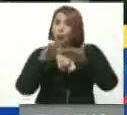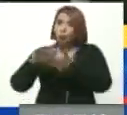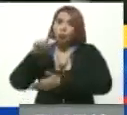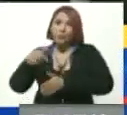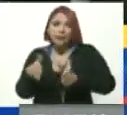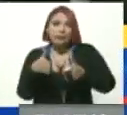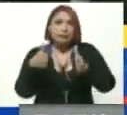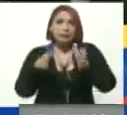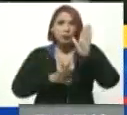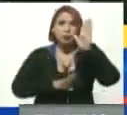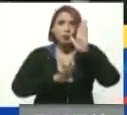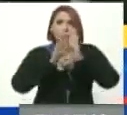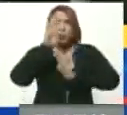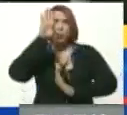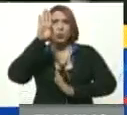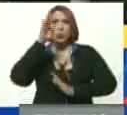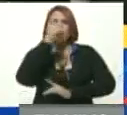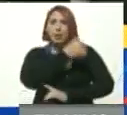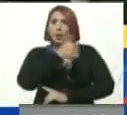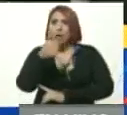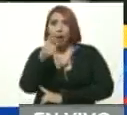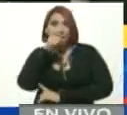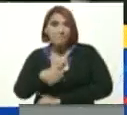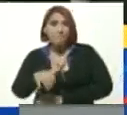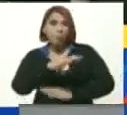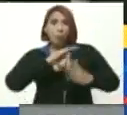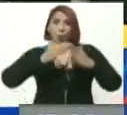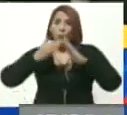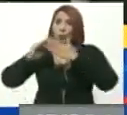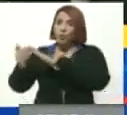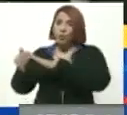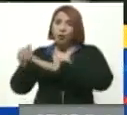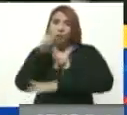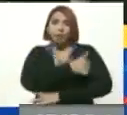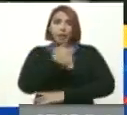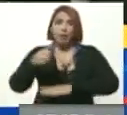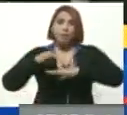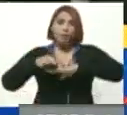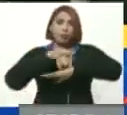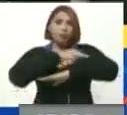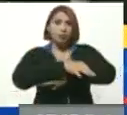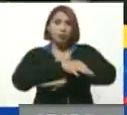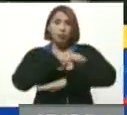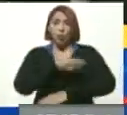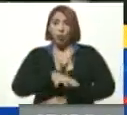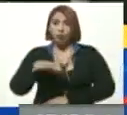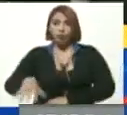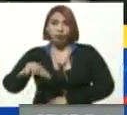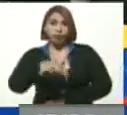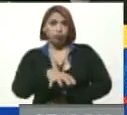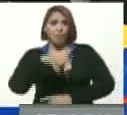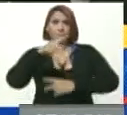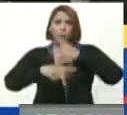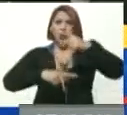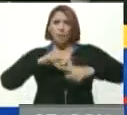camino del desarrollo en cada pueblo, en cada comunidad y en cada municipio, en cada estado. Programa para la